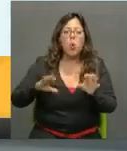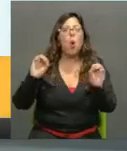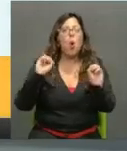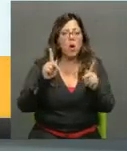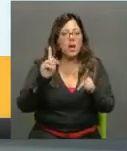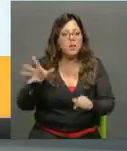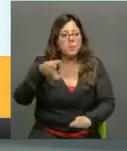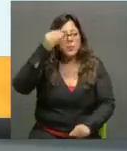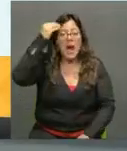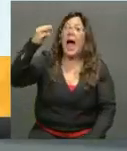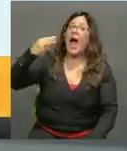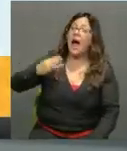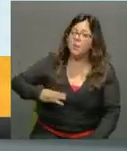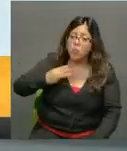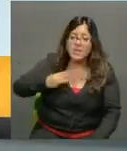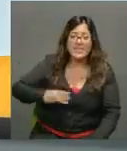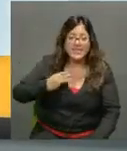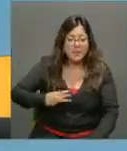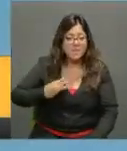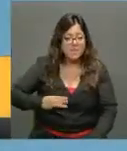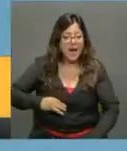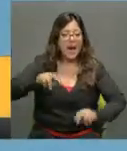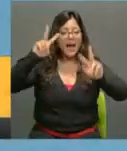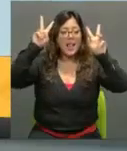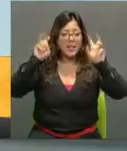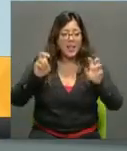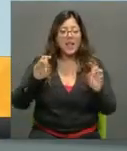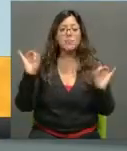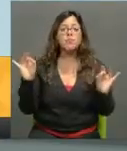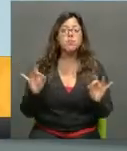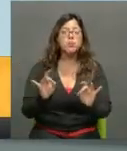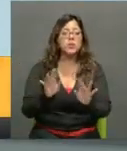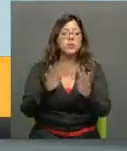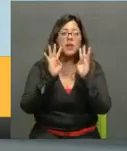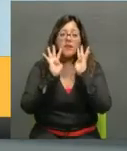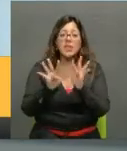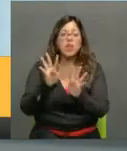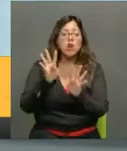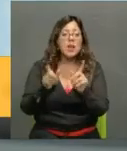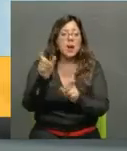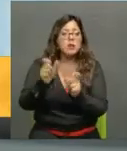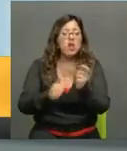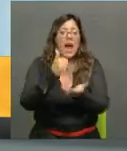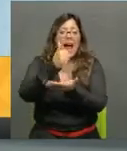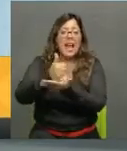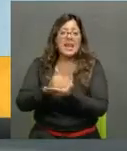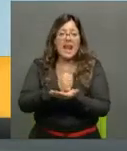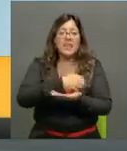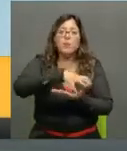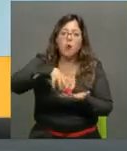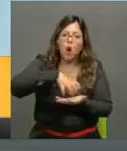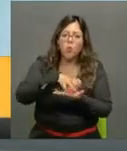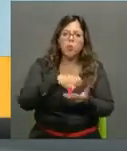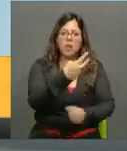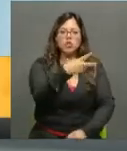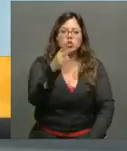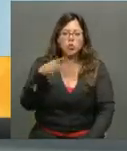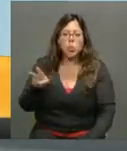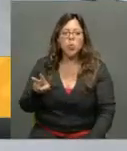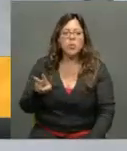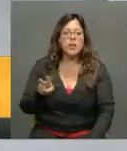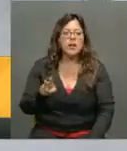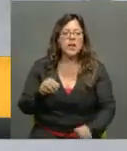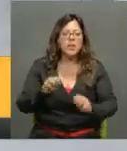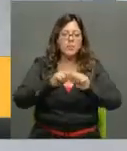resultados municipales. A propósito de municipales, estarán viendo los alcaldes su desempeño comuna por comuna para proyectar